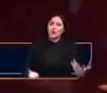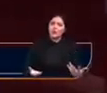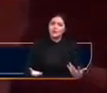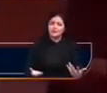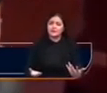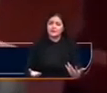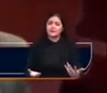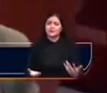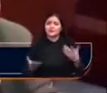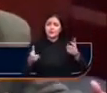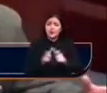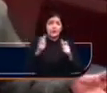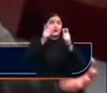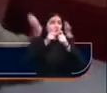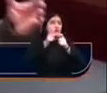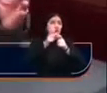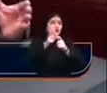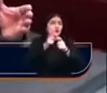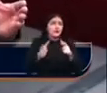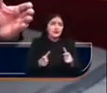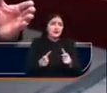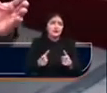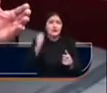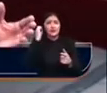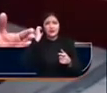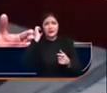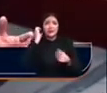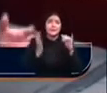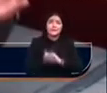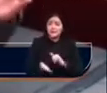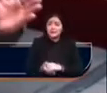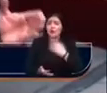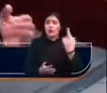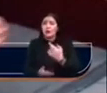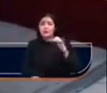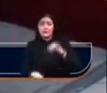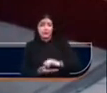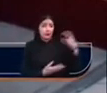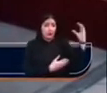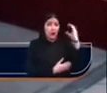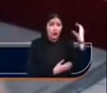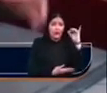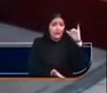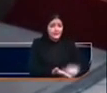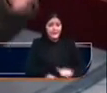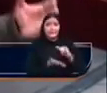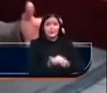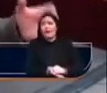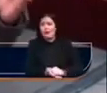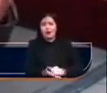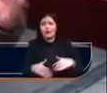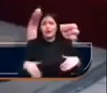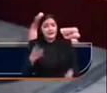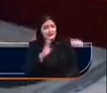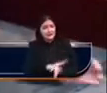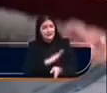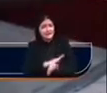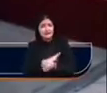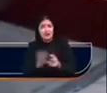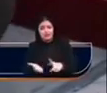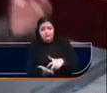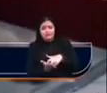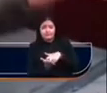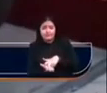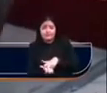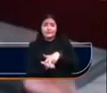Queridos congresistas, una herramienta para que esto no le siga pasando al país. ¿A dónde vamos a seguir arrodillando